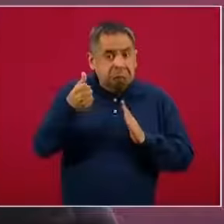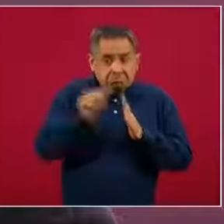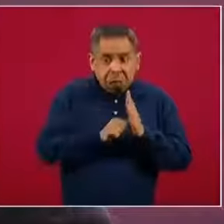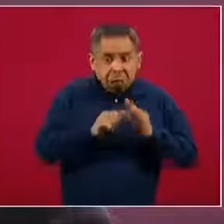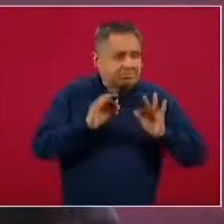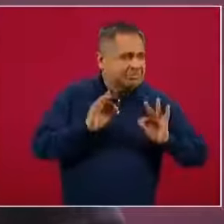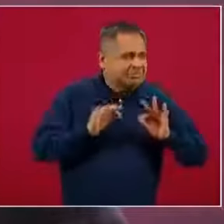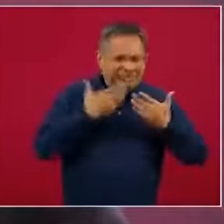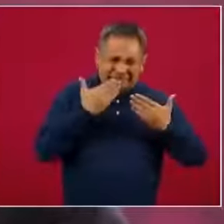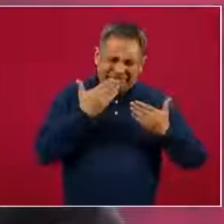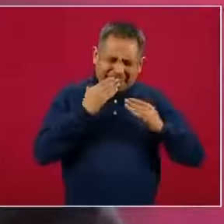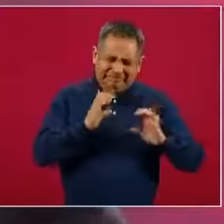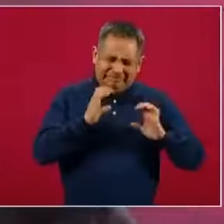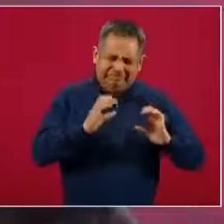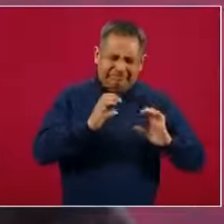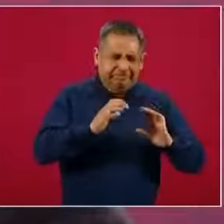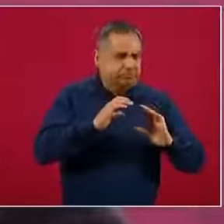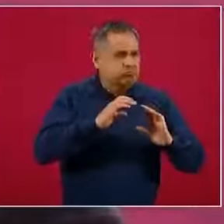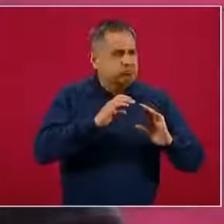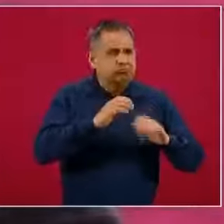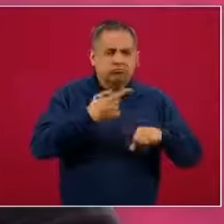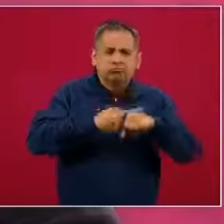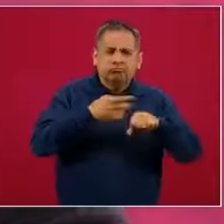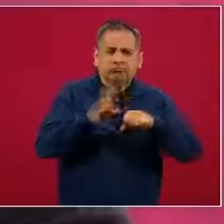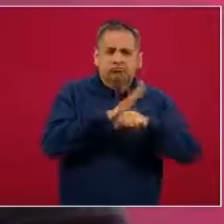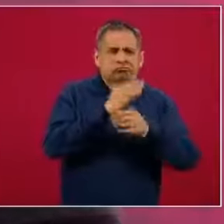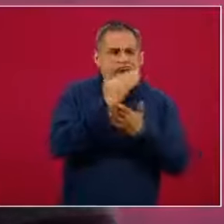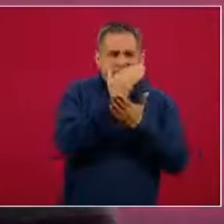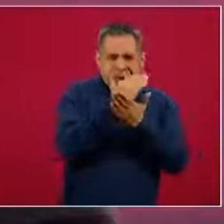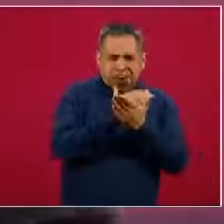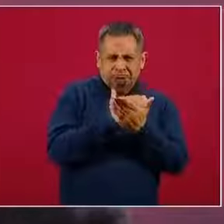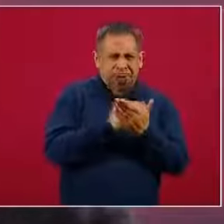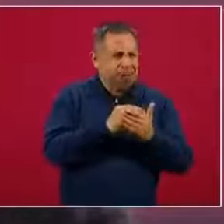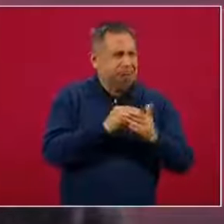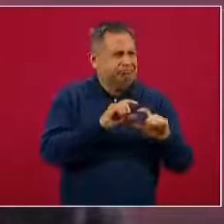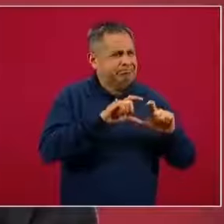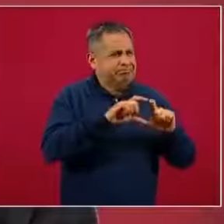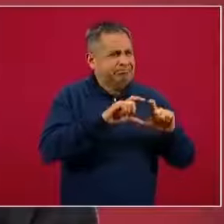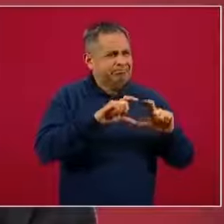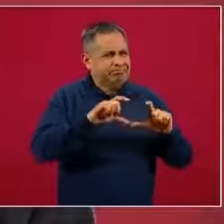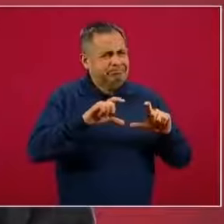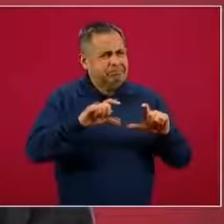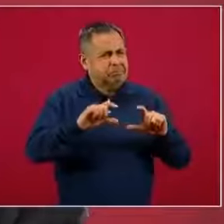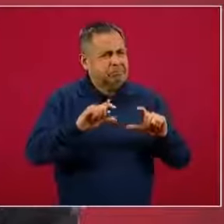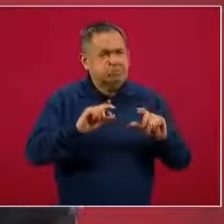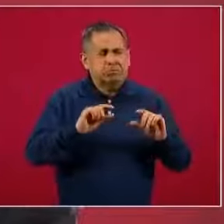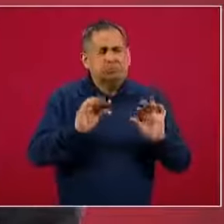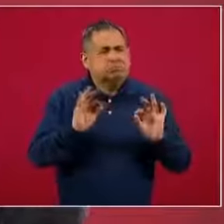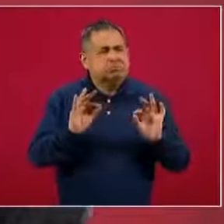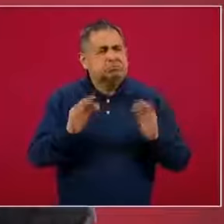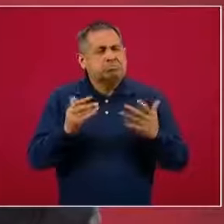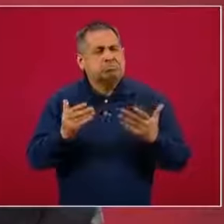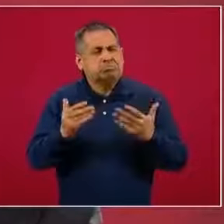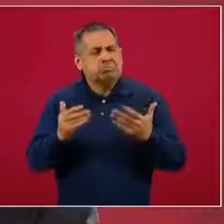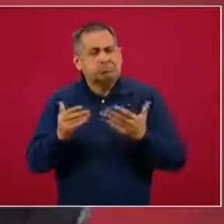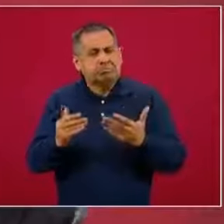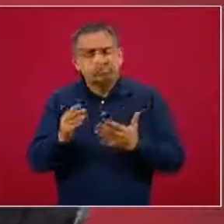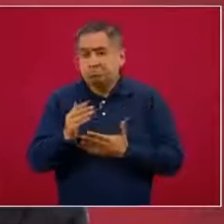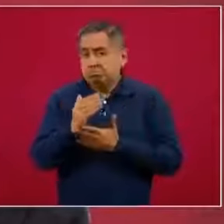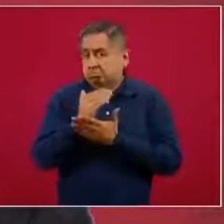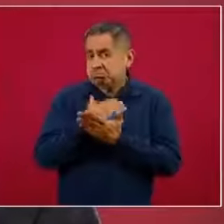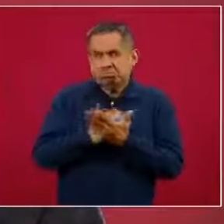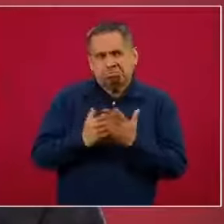meses, mantener un nivel de contagios, una proliferación de la epidemia razonablemente